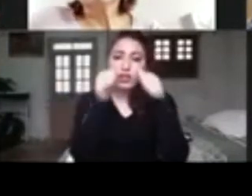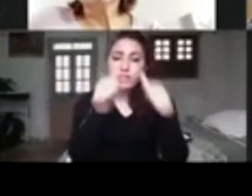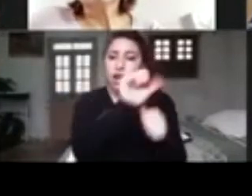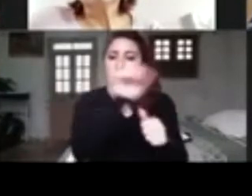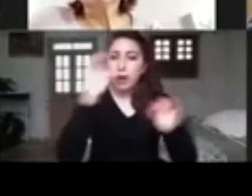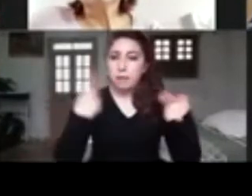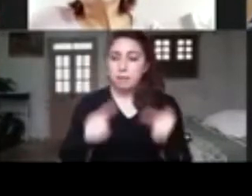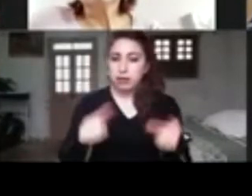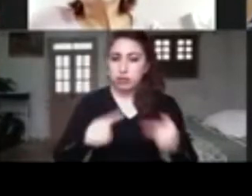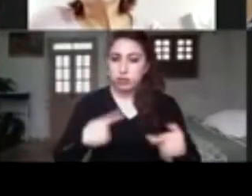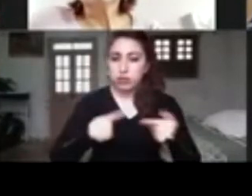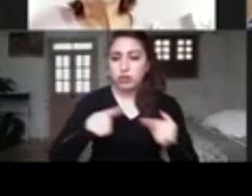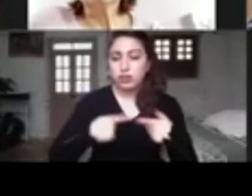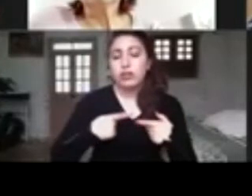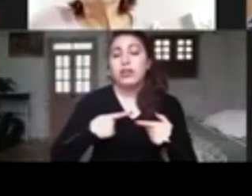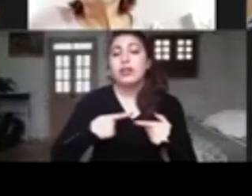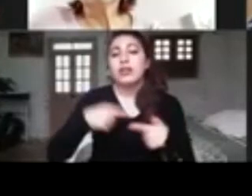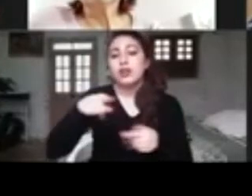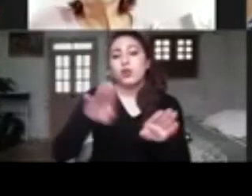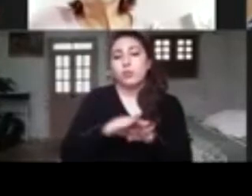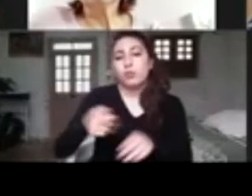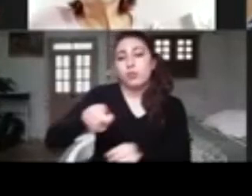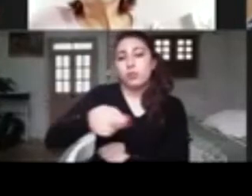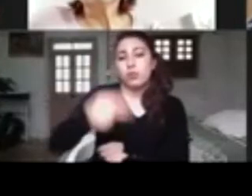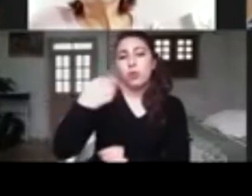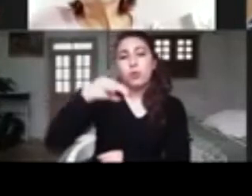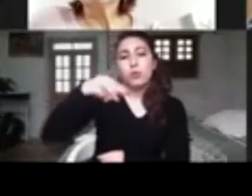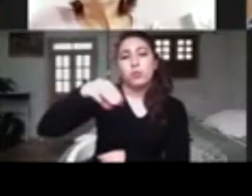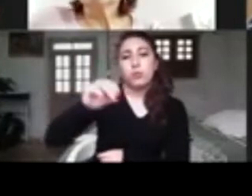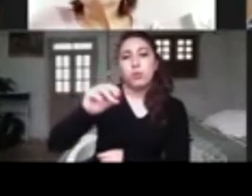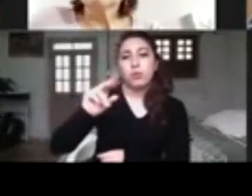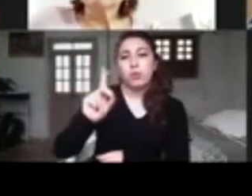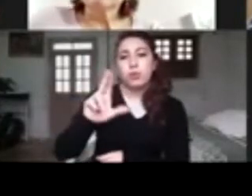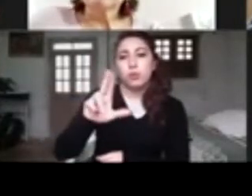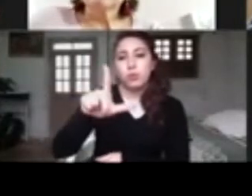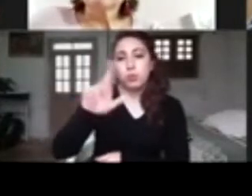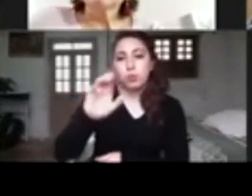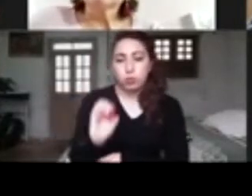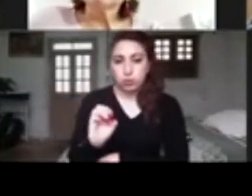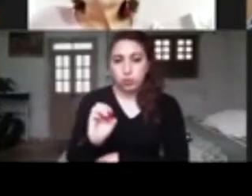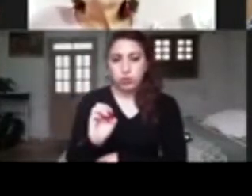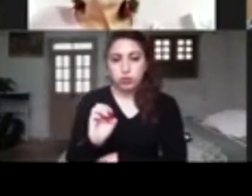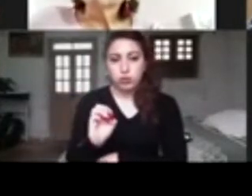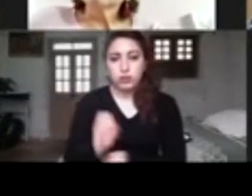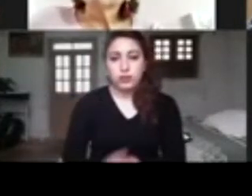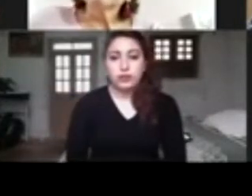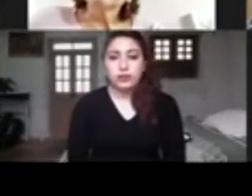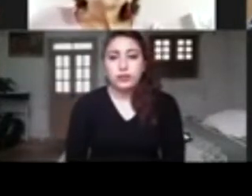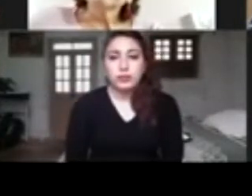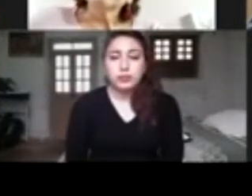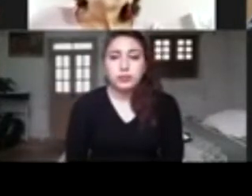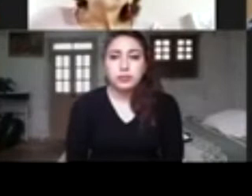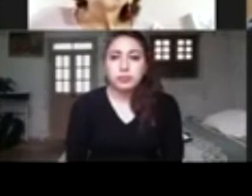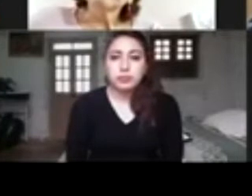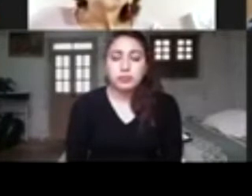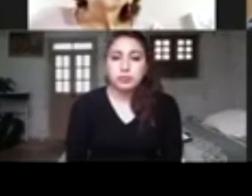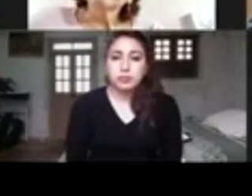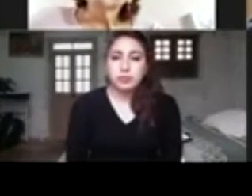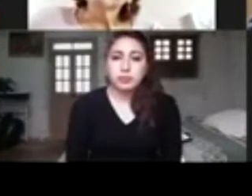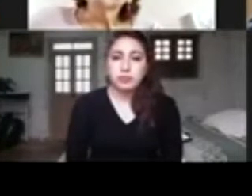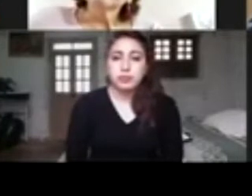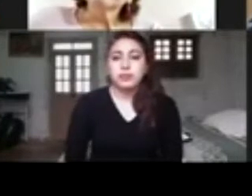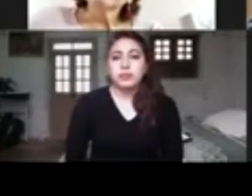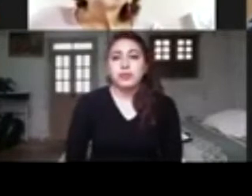en la comunidad los principios de apertura, también de colaborar a través del acceso a la información, de la